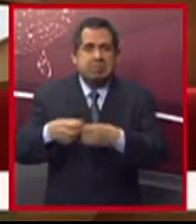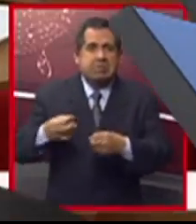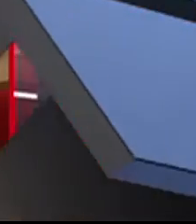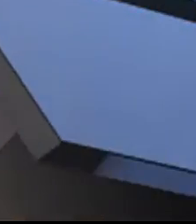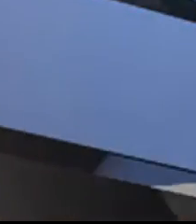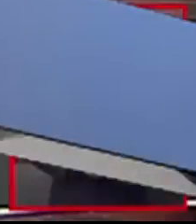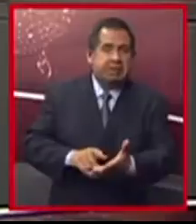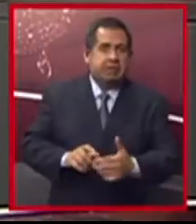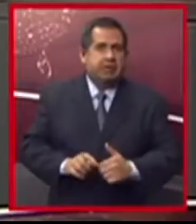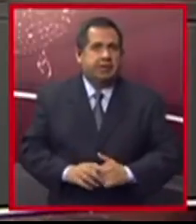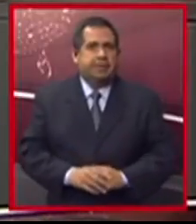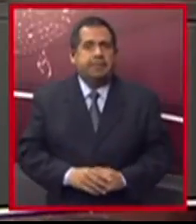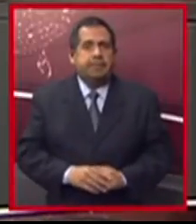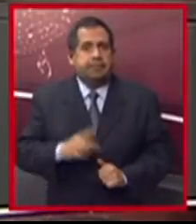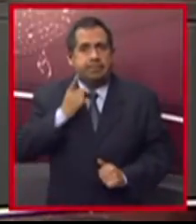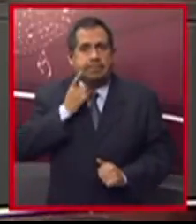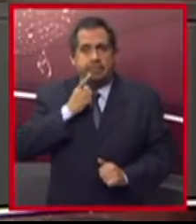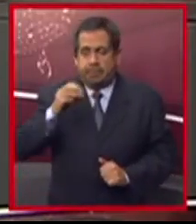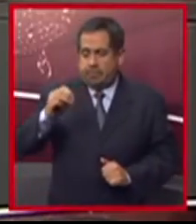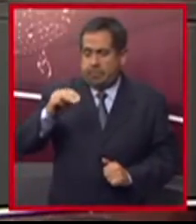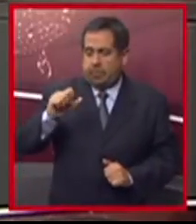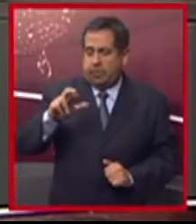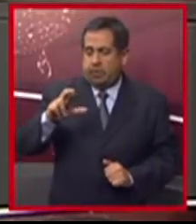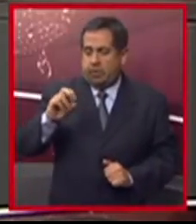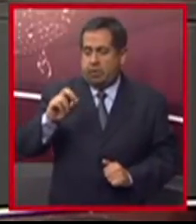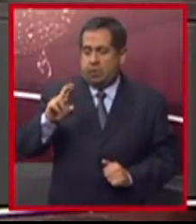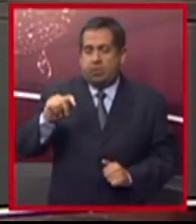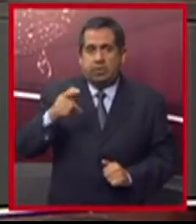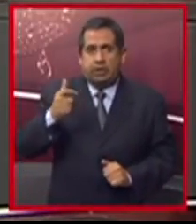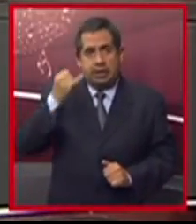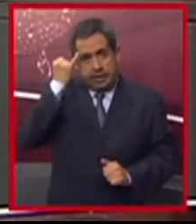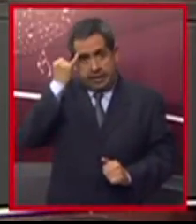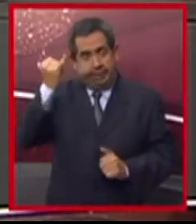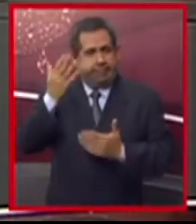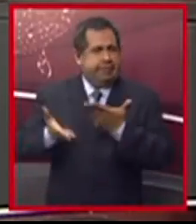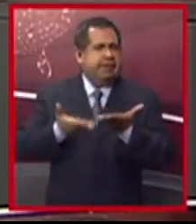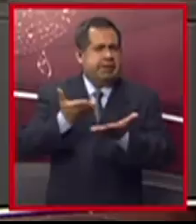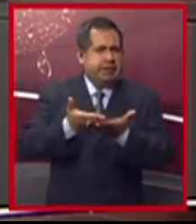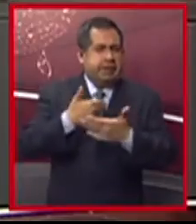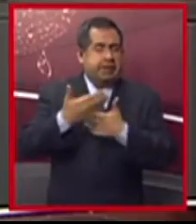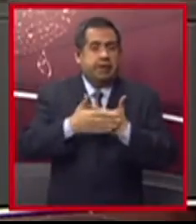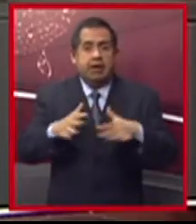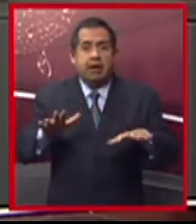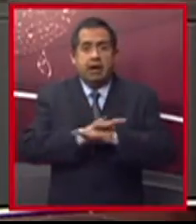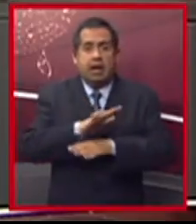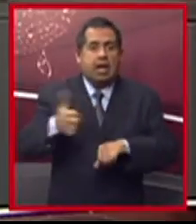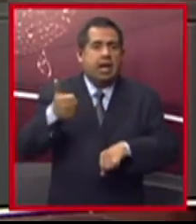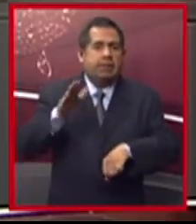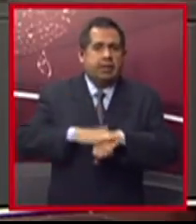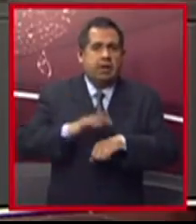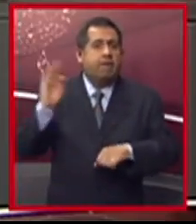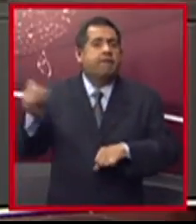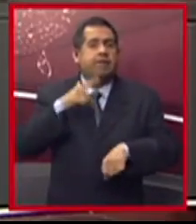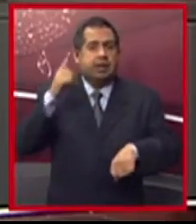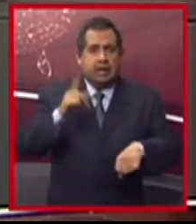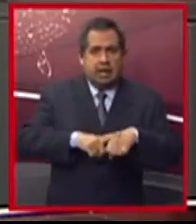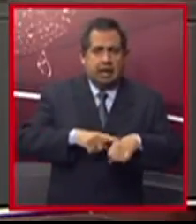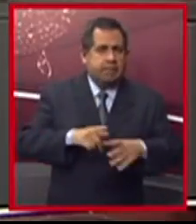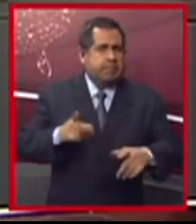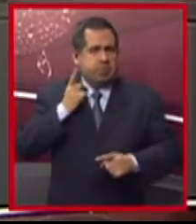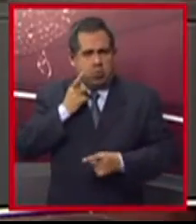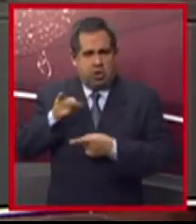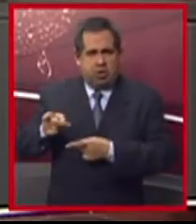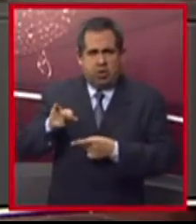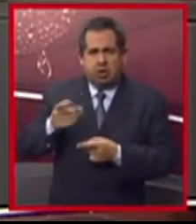reclusas. El diputado Omar Ortega Álvarez presentó una iniciativa de reforma a la Ley Orgánica de la Administración Pública Federal. El